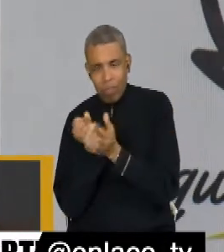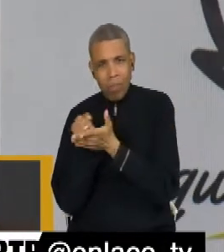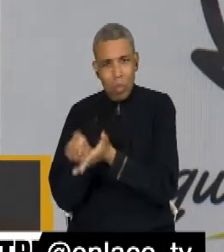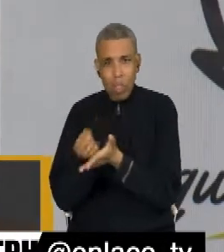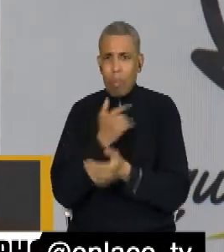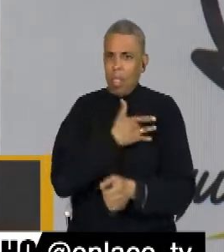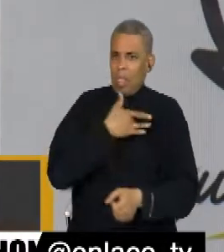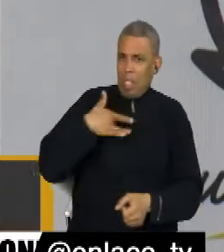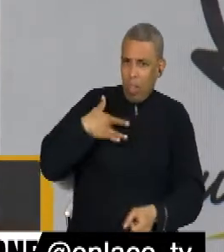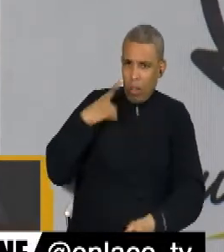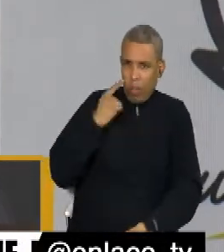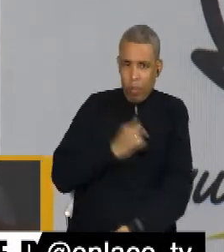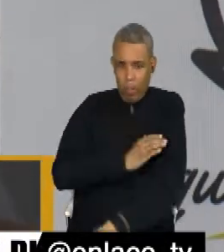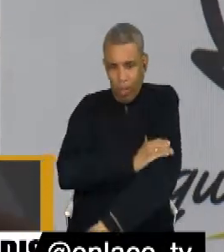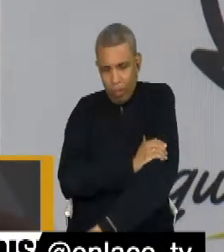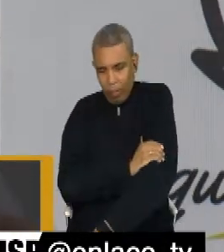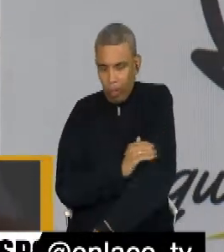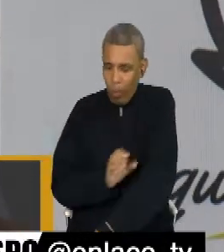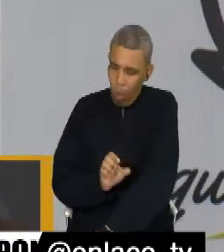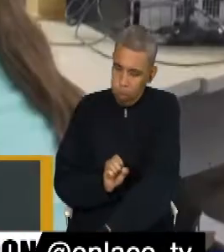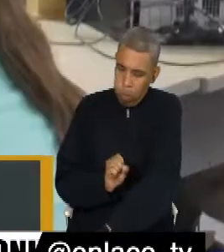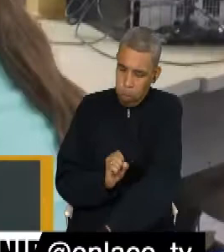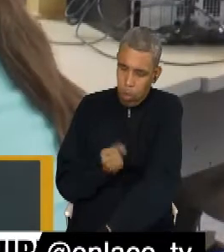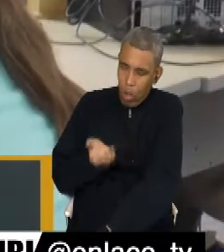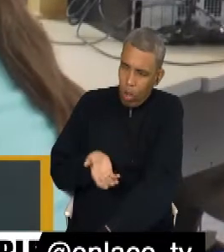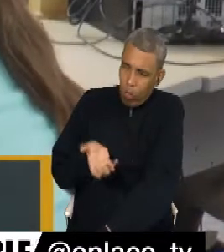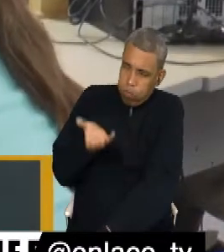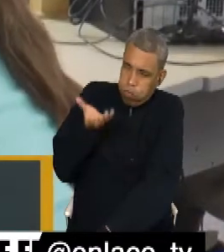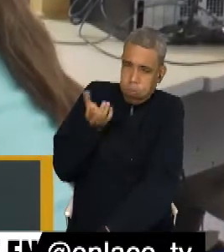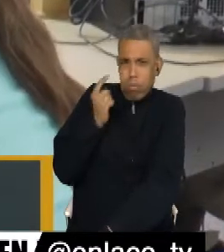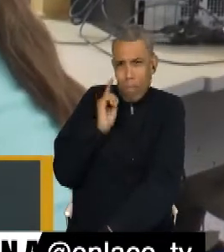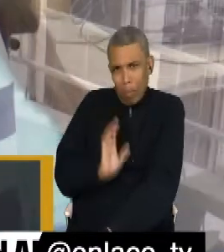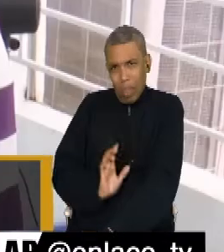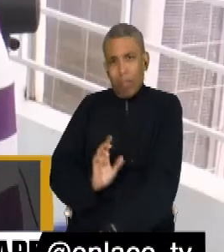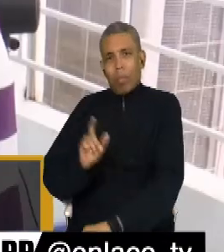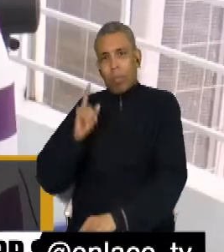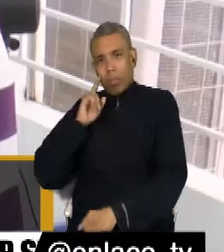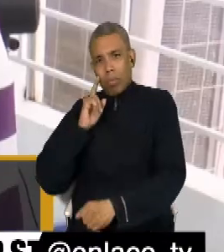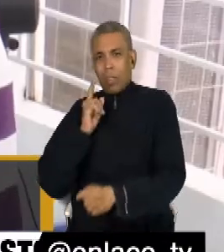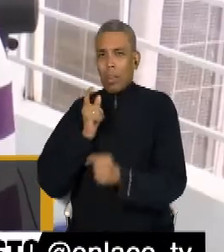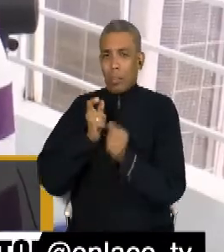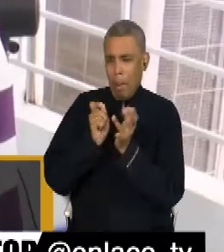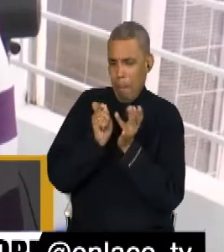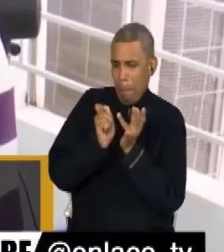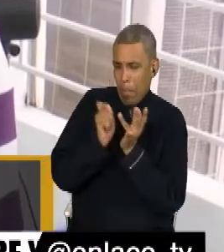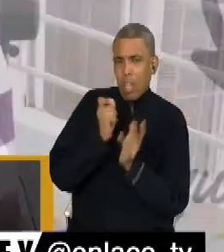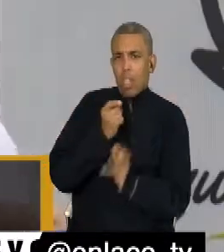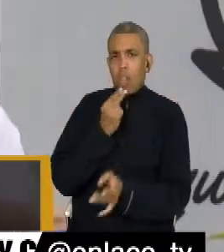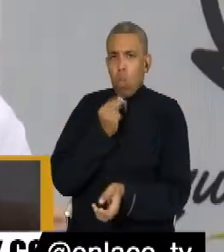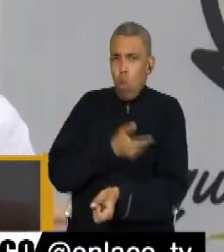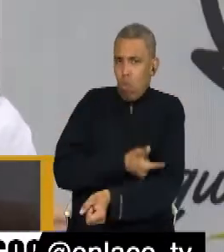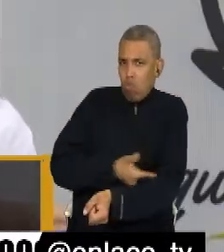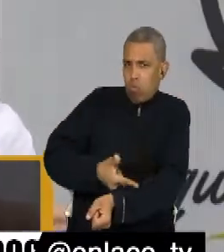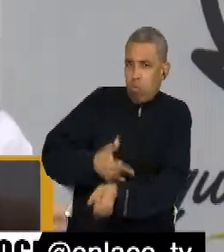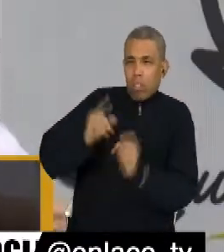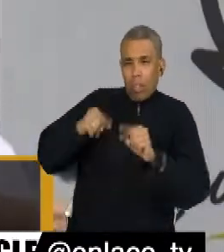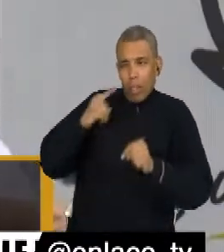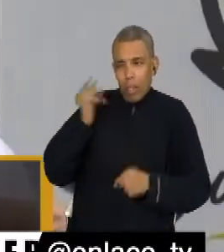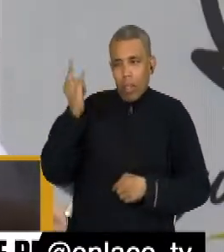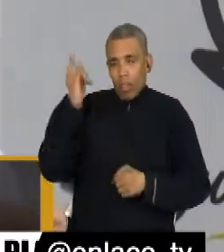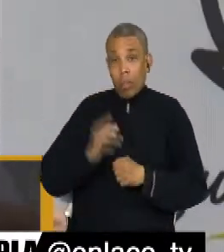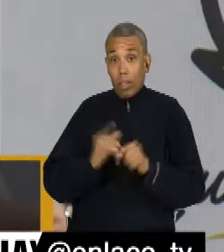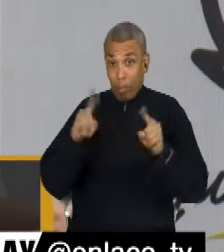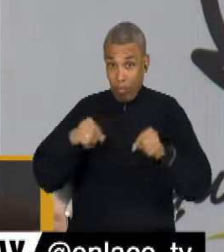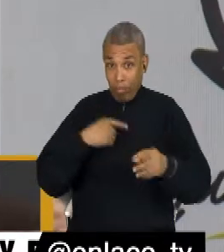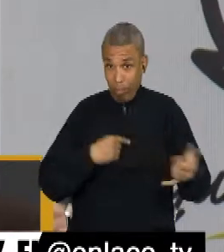toma de tensión, glucometría, entre otros. También el Ministerio Público ha dispuesto una línea especial para la ciudadanía. Una línea que hace parte